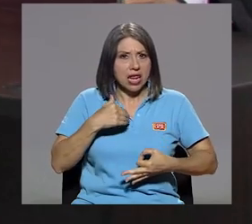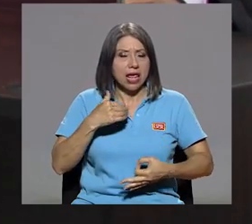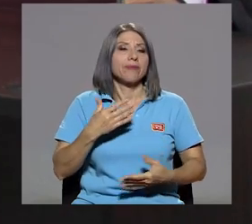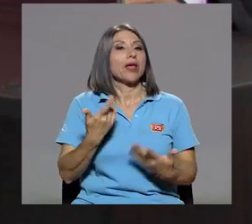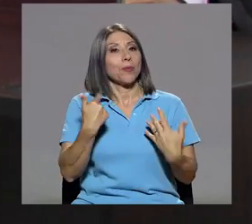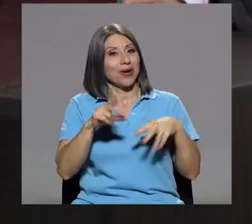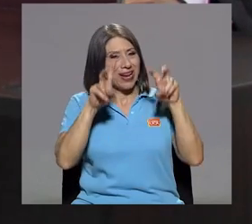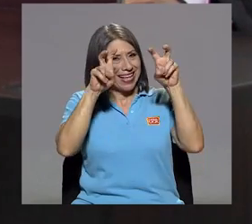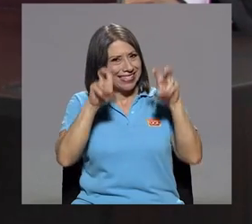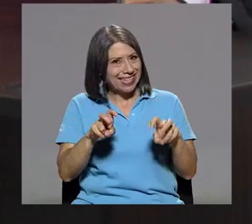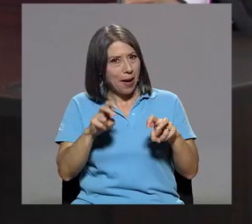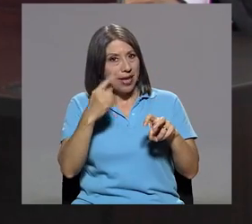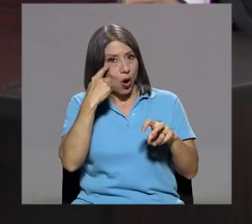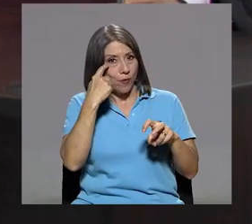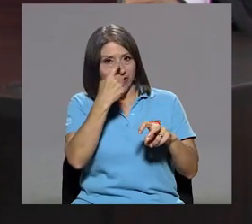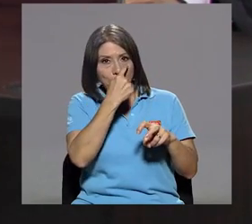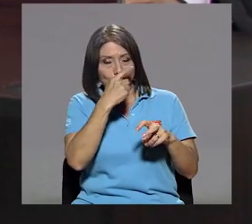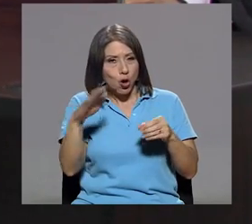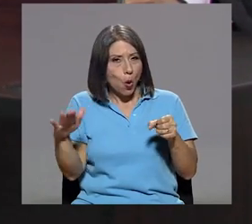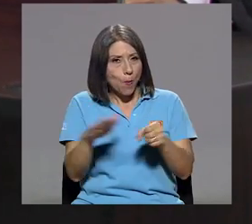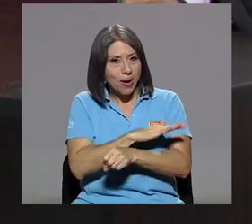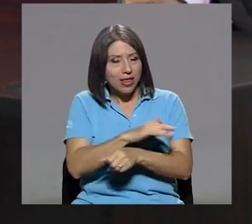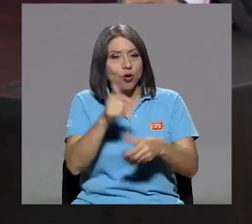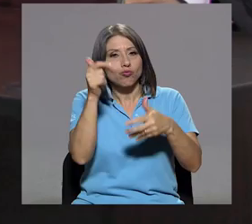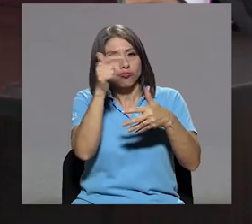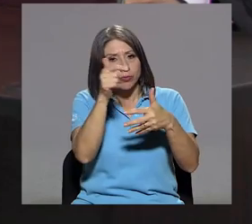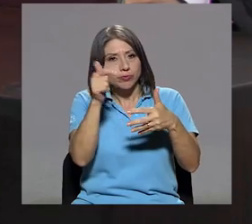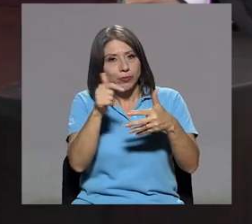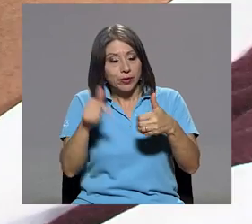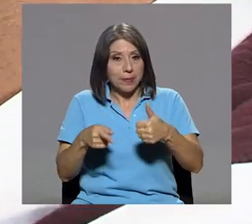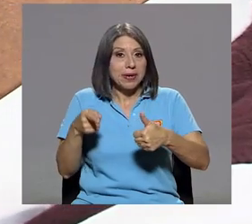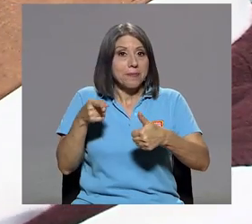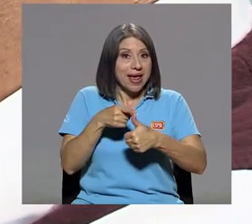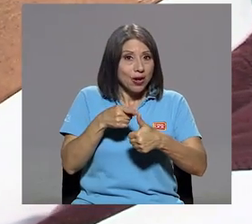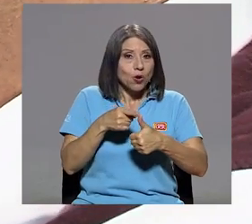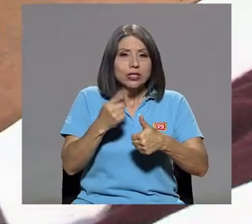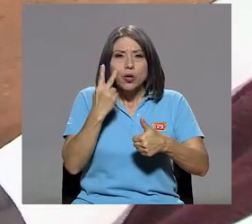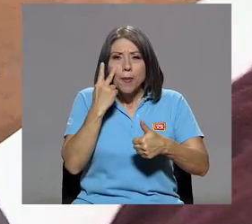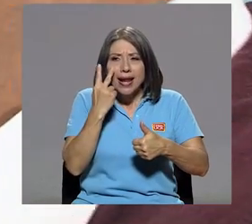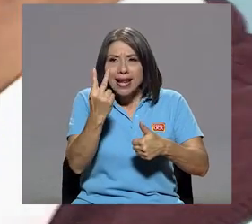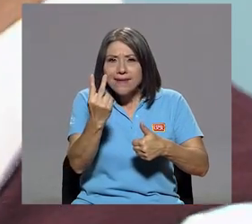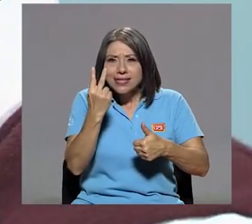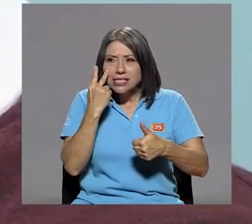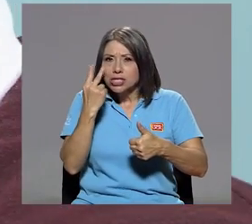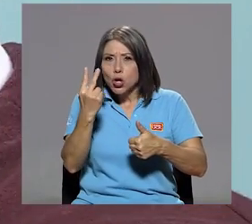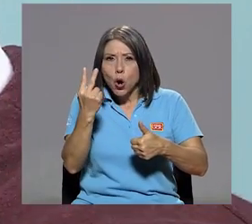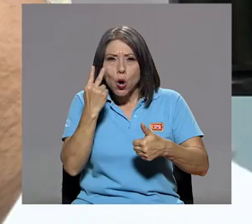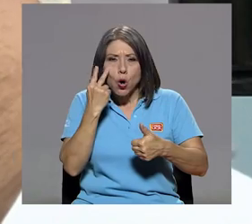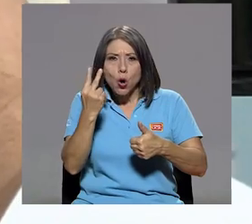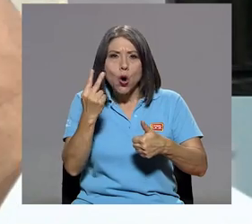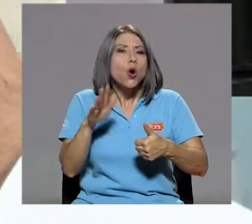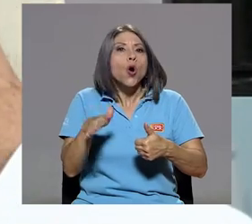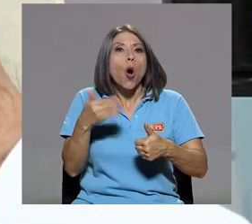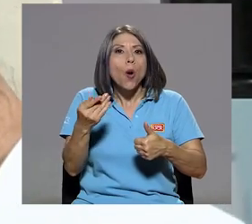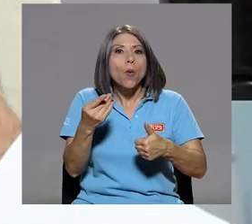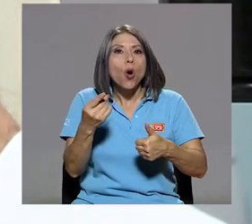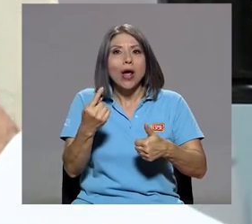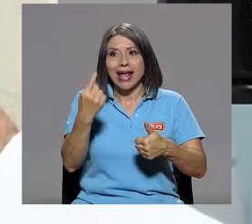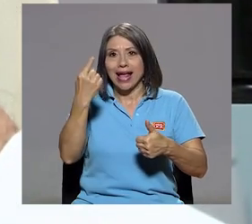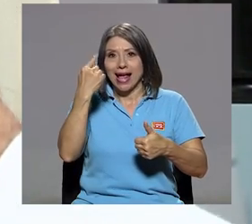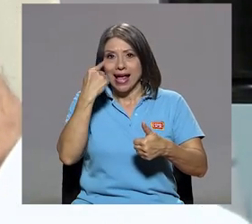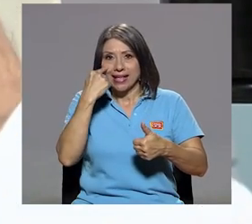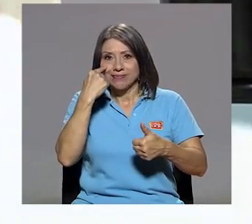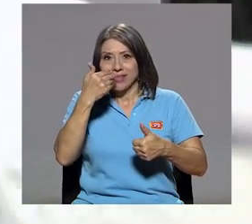el examen oftalmológico completo incluye una serie de pasos. Ajá. El primer paso es tomarle la visión al paciente. Ajá. La visión se debe tomar en cada ojo